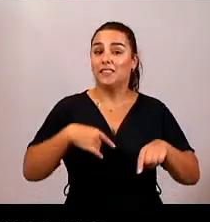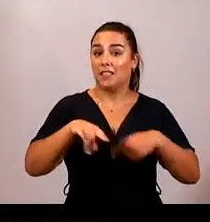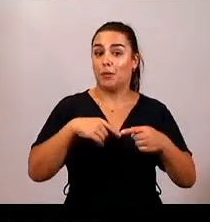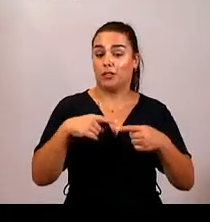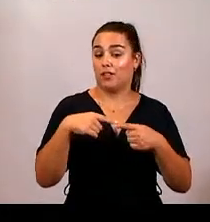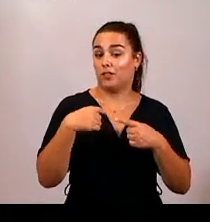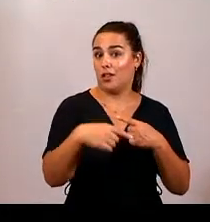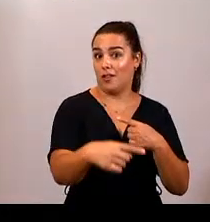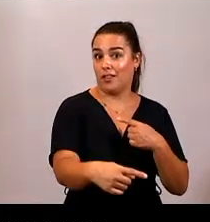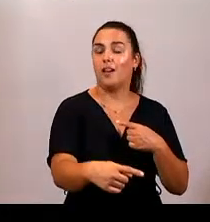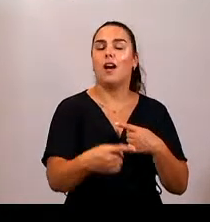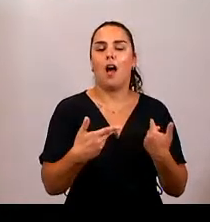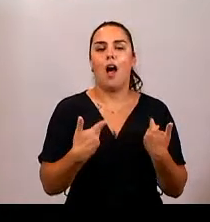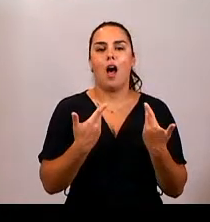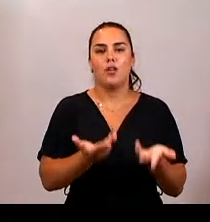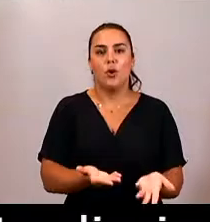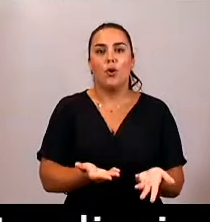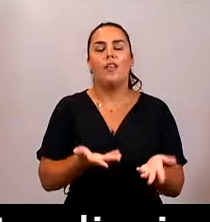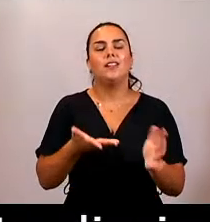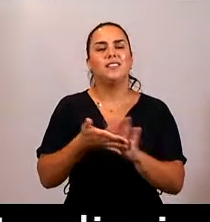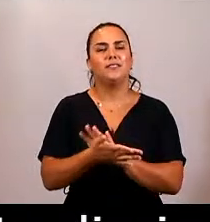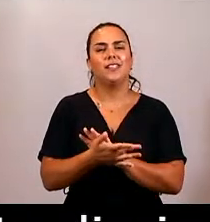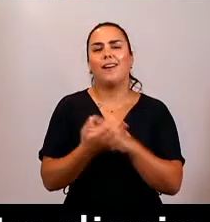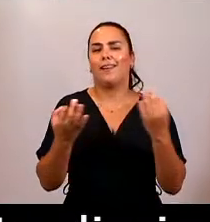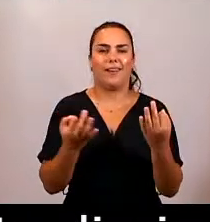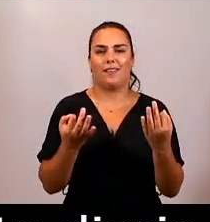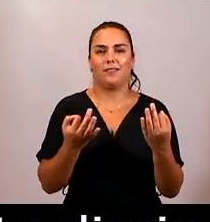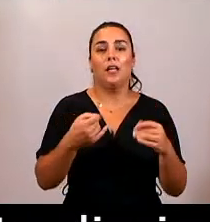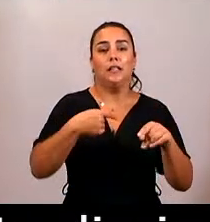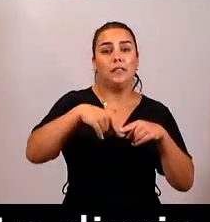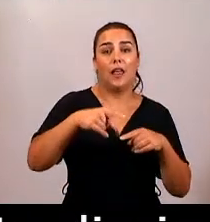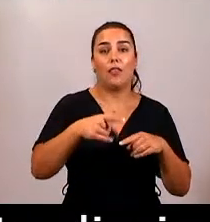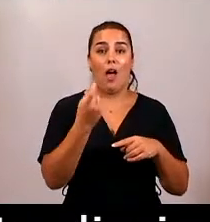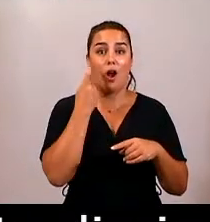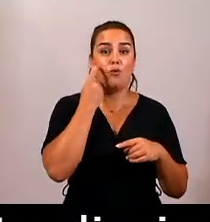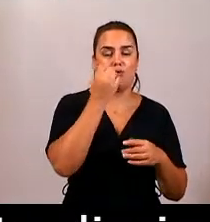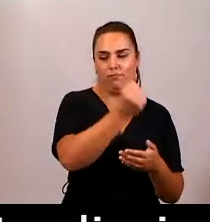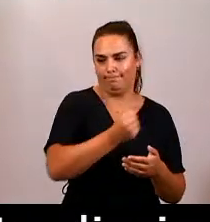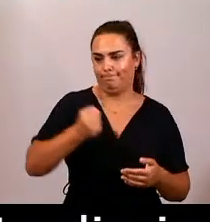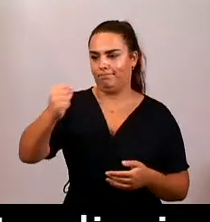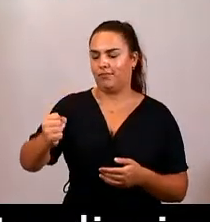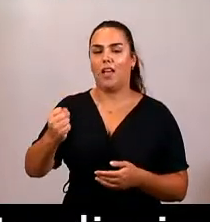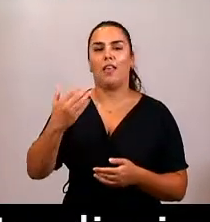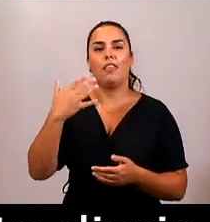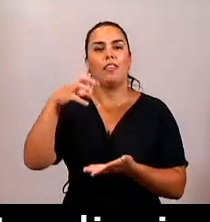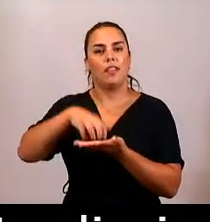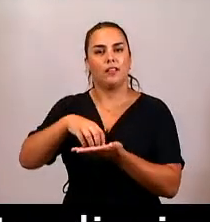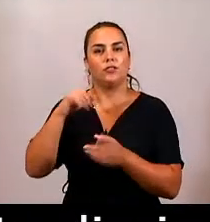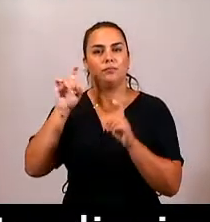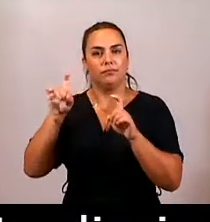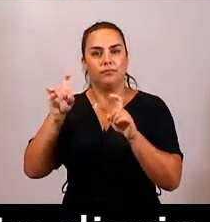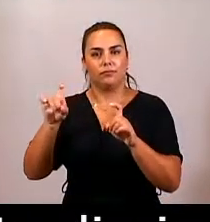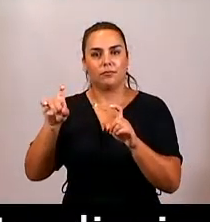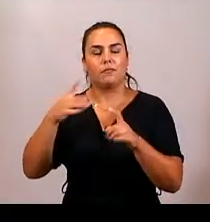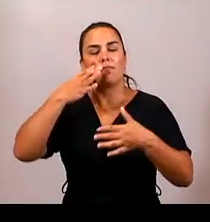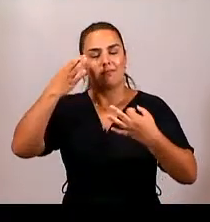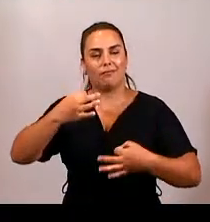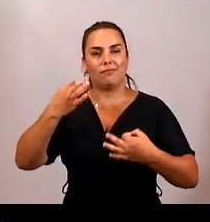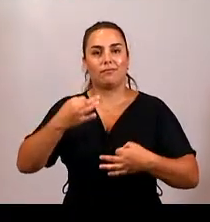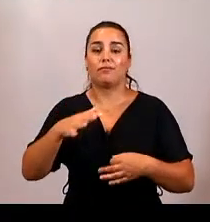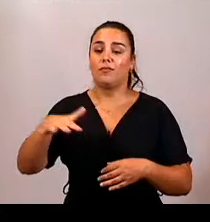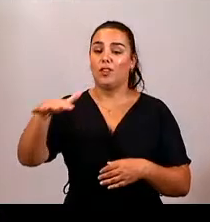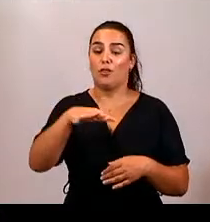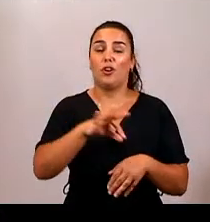diario, las ayudas garantizarán el traslado de los alumnos a sus centros educativos en zonas donde no hay